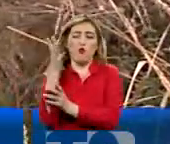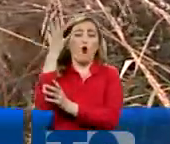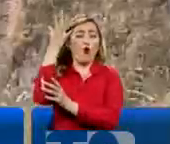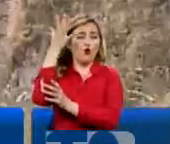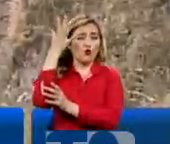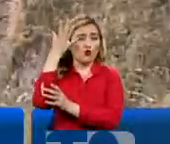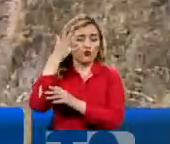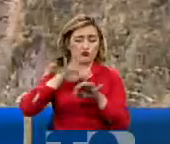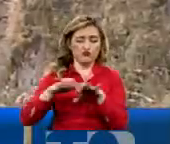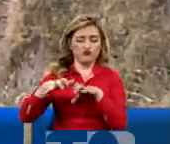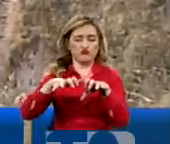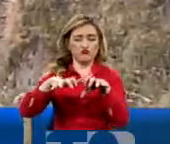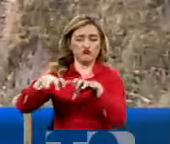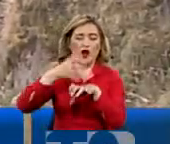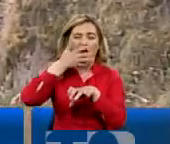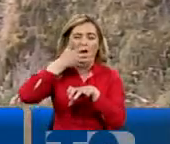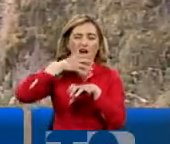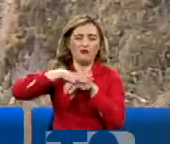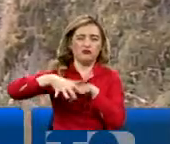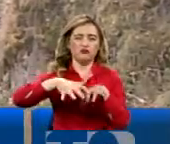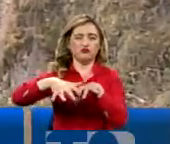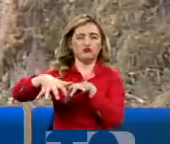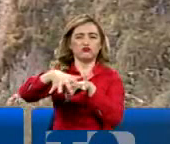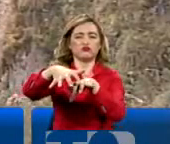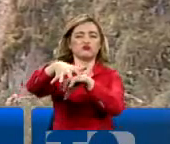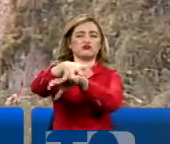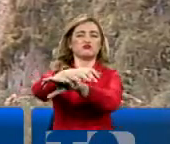encañonado que se va perdiendo en medio del bosque